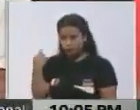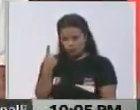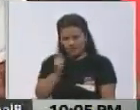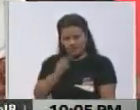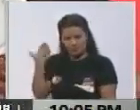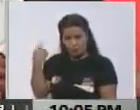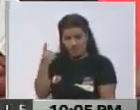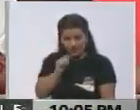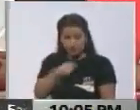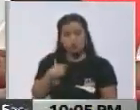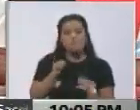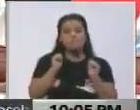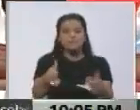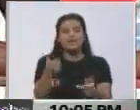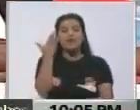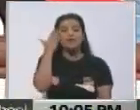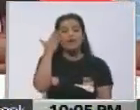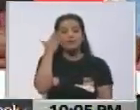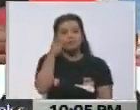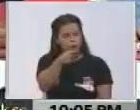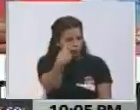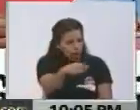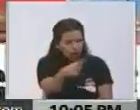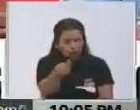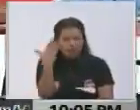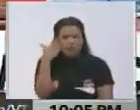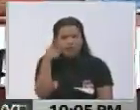Facebook. ¿Quién tiene cuenta de Facebook?